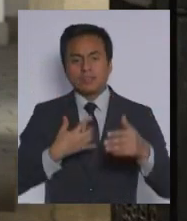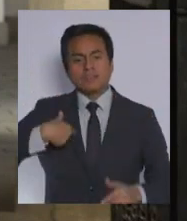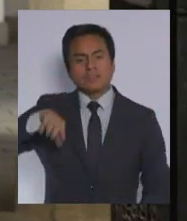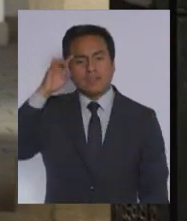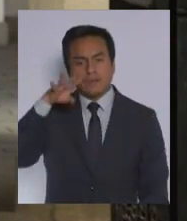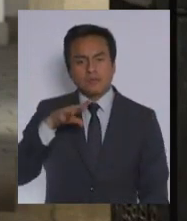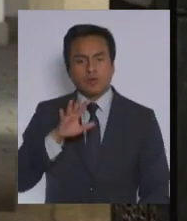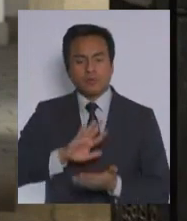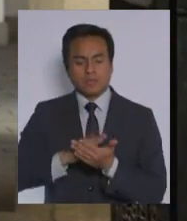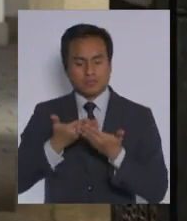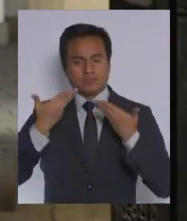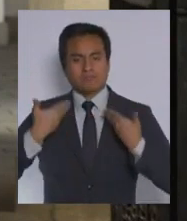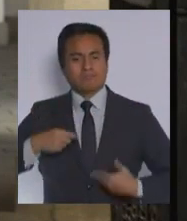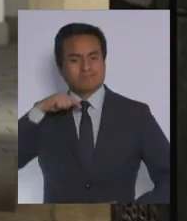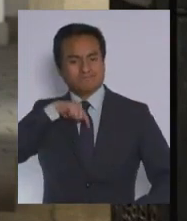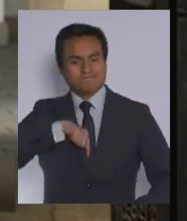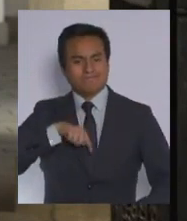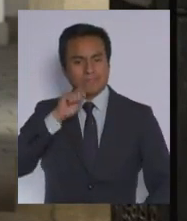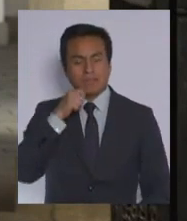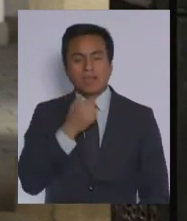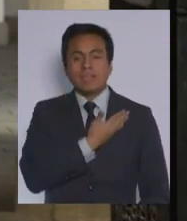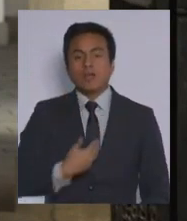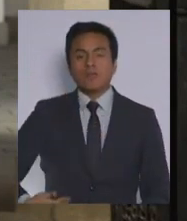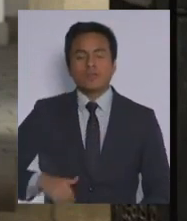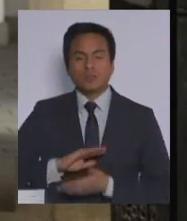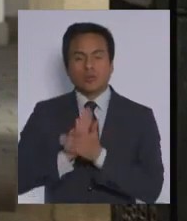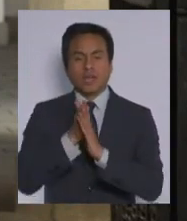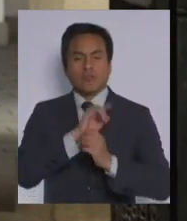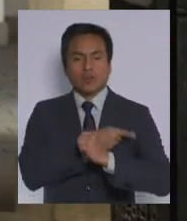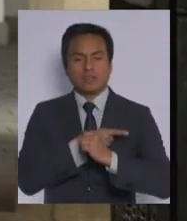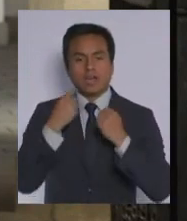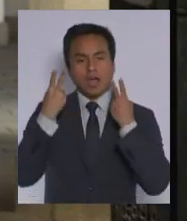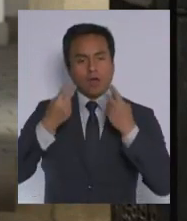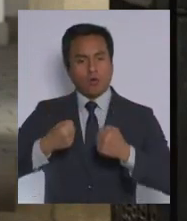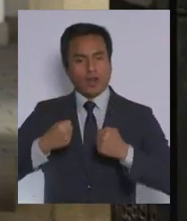qué madera estamos esto y este gobierno tiene toda la fuerza y el coraje para continuar